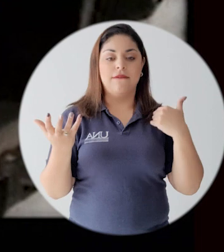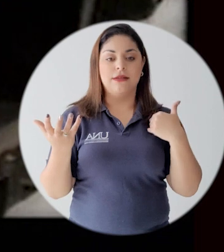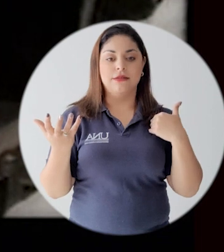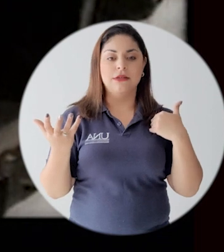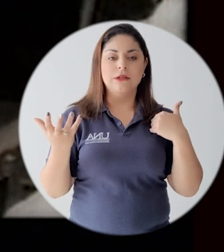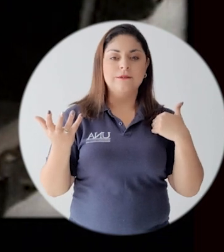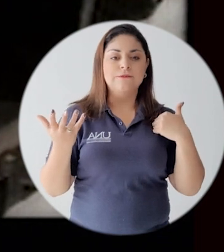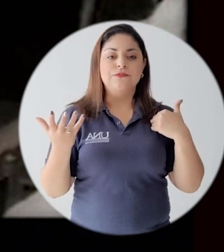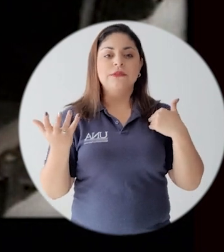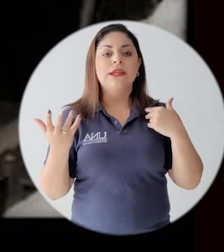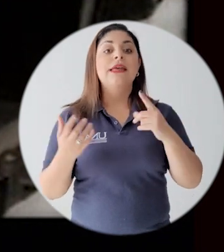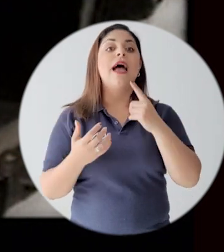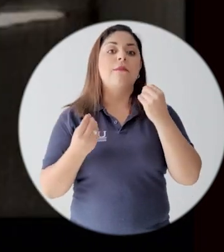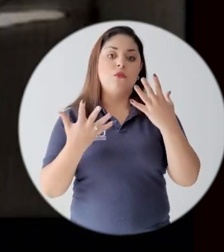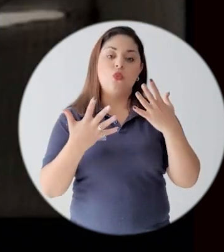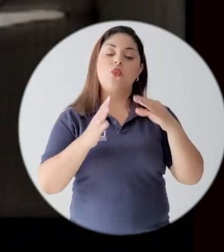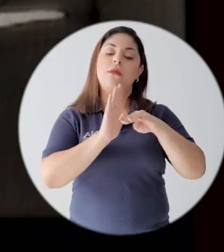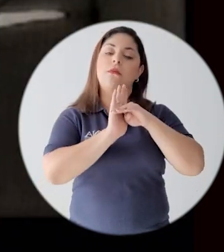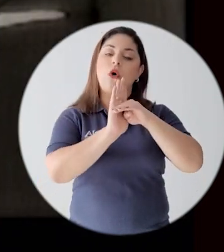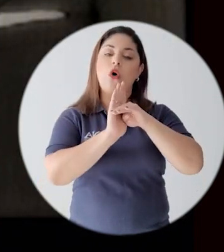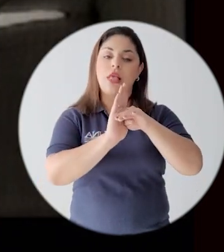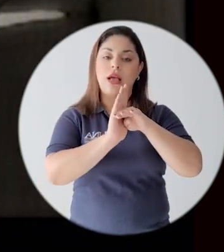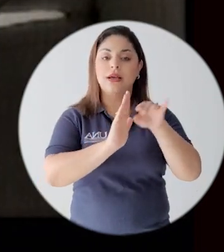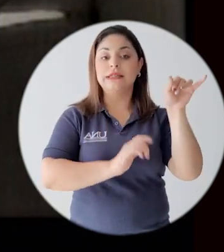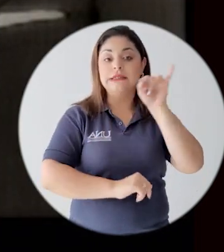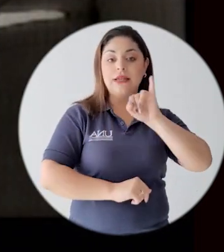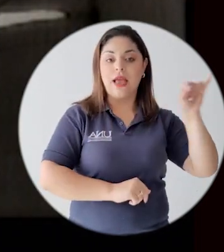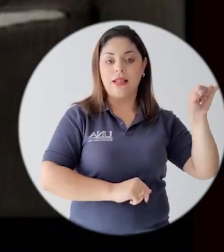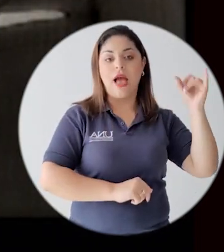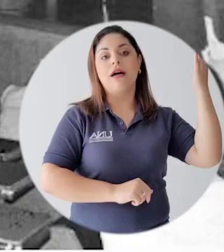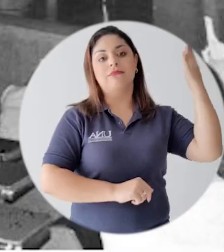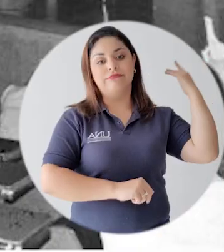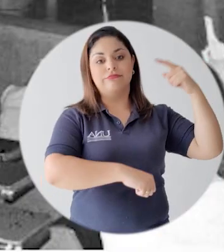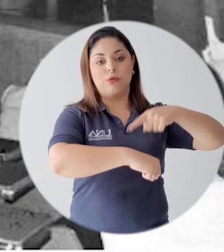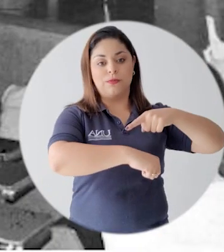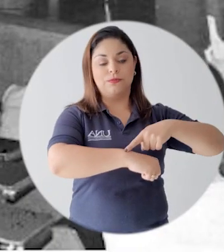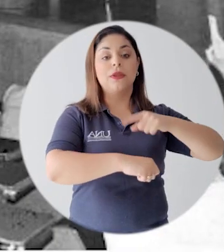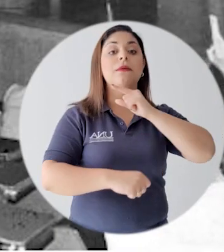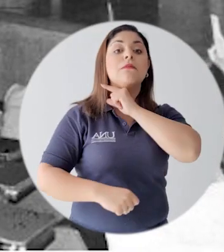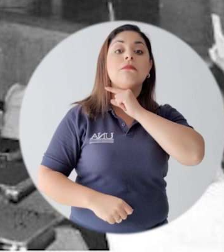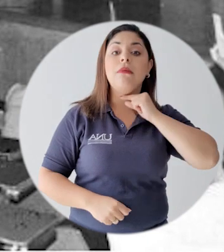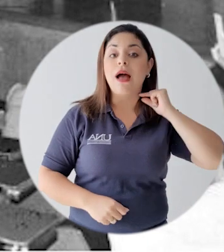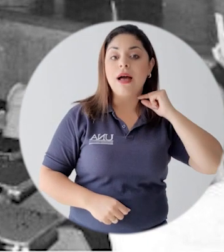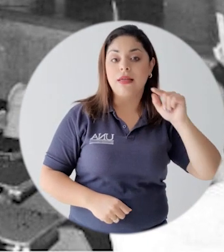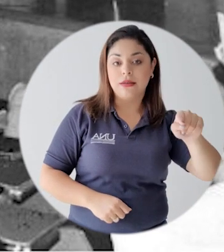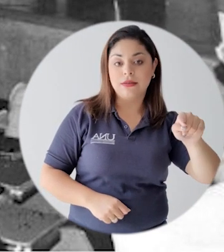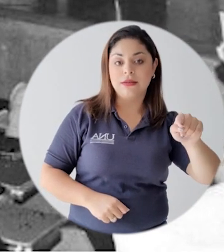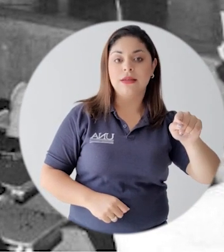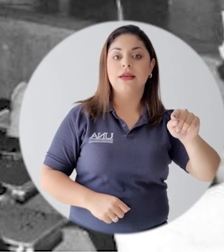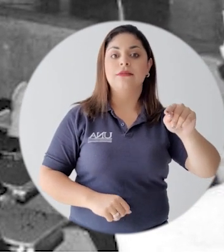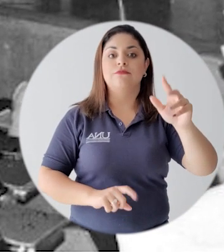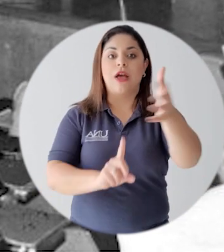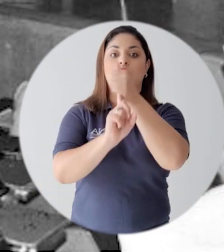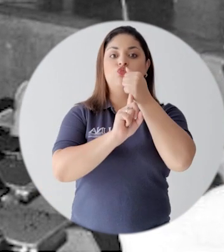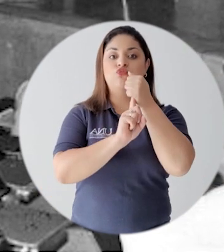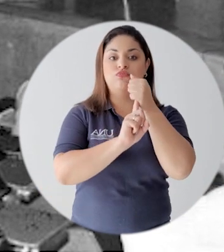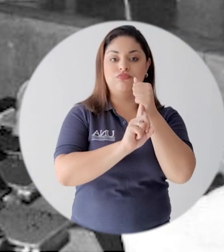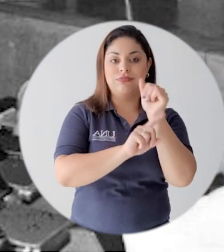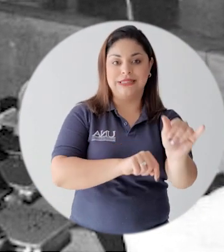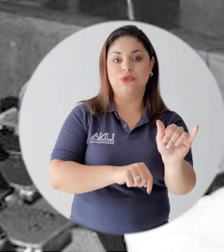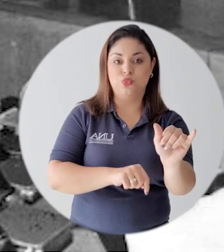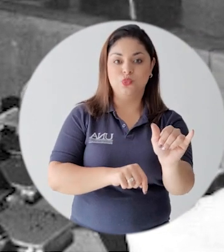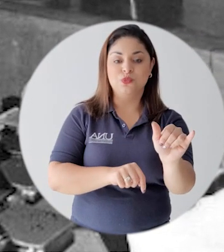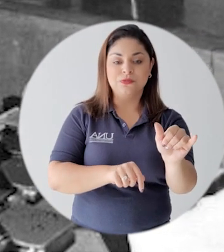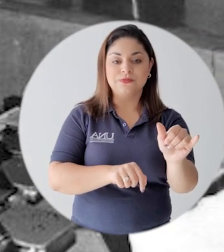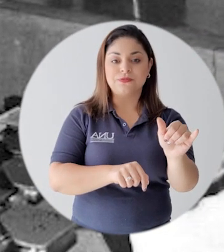universidad. Estaba muy de moda la izquierda en ese momento y el padre cogió esa